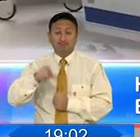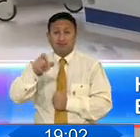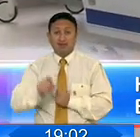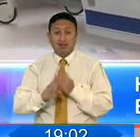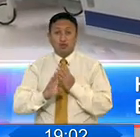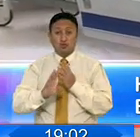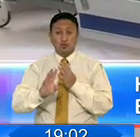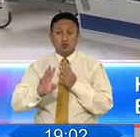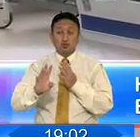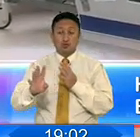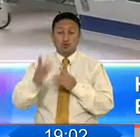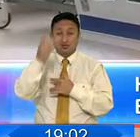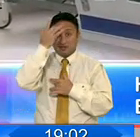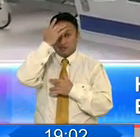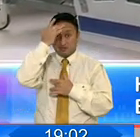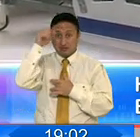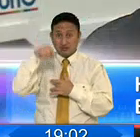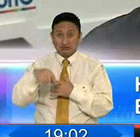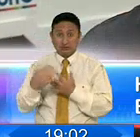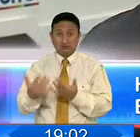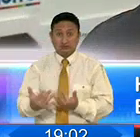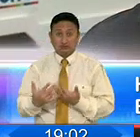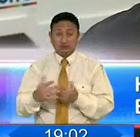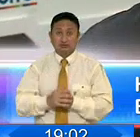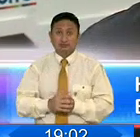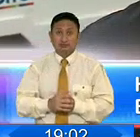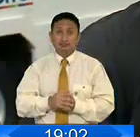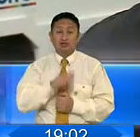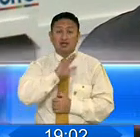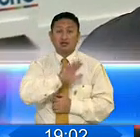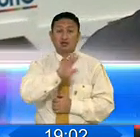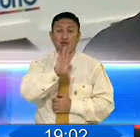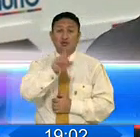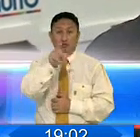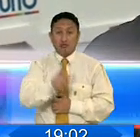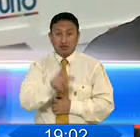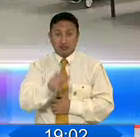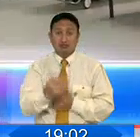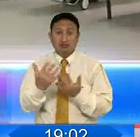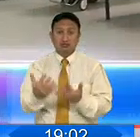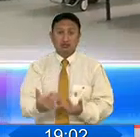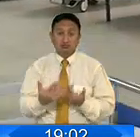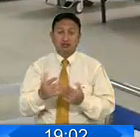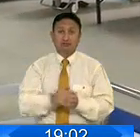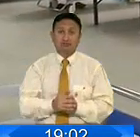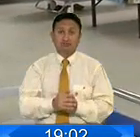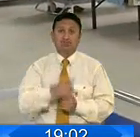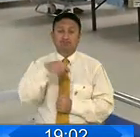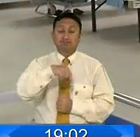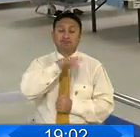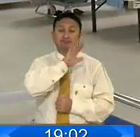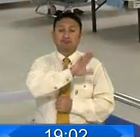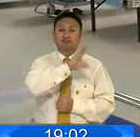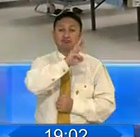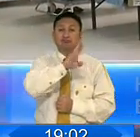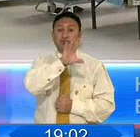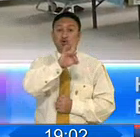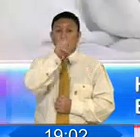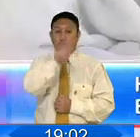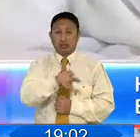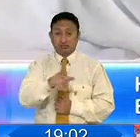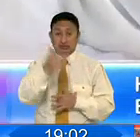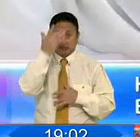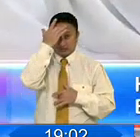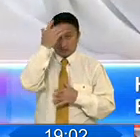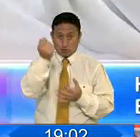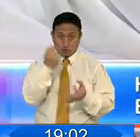enfermos esperando por una cama en UCI. Se encuentran 54 esperas de unidad de cuidados intensivos. Solamente aquí hay 568 pacientes con